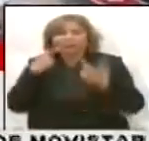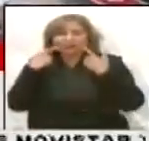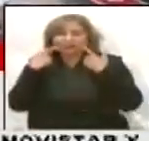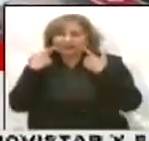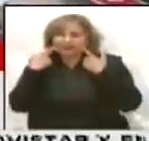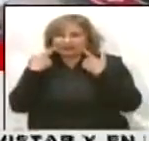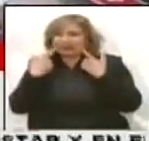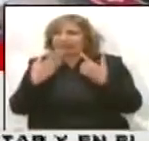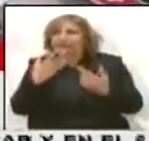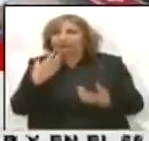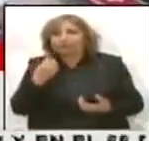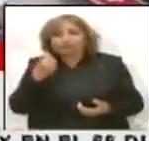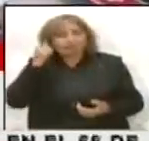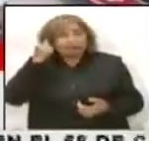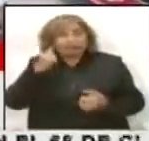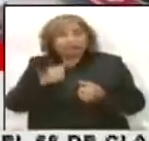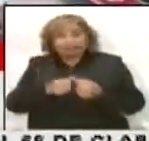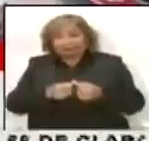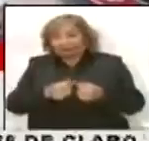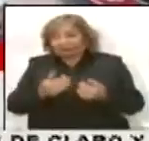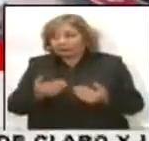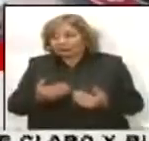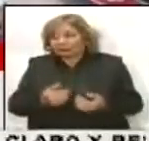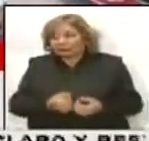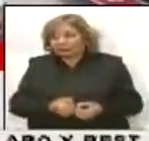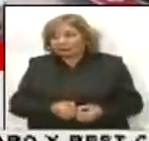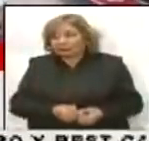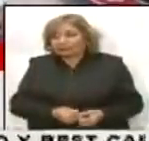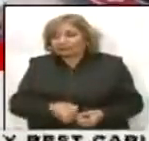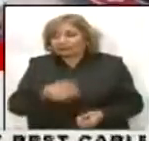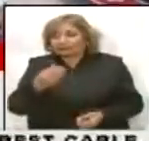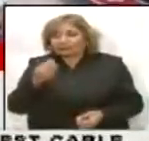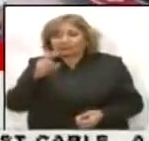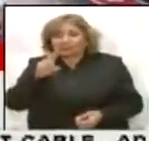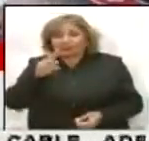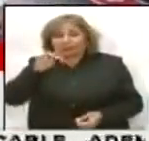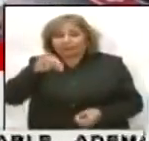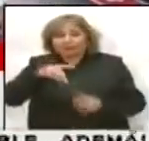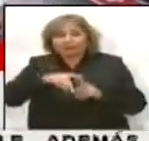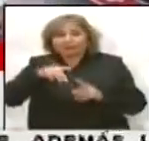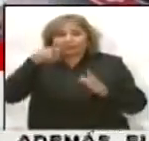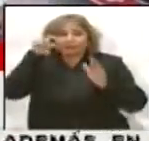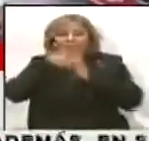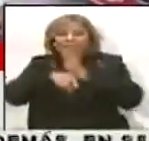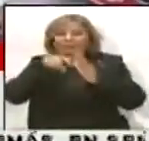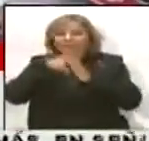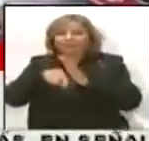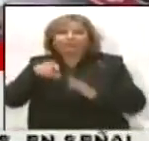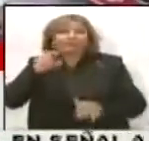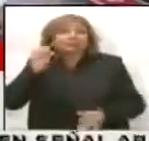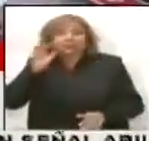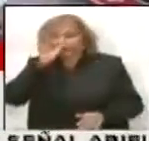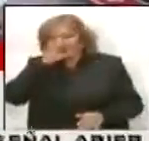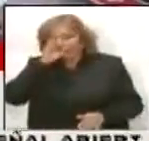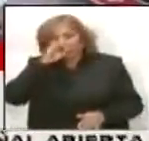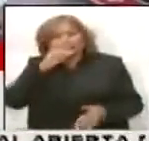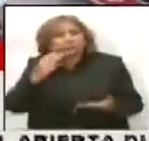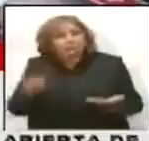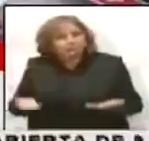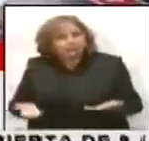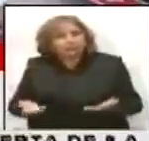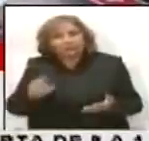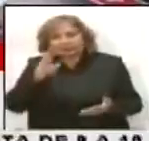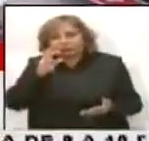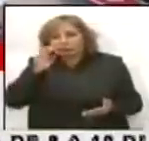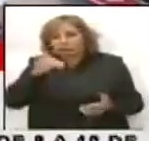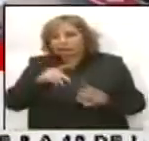pero ¿saben por qué se recuerda a la comunidad LGTB en el lugar de la memoria? Porque el MRTA mató a homosexuales en la Amazonía. El MRTA, en